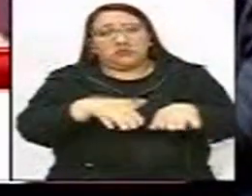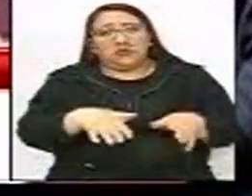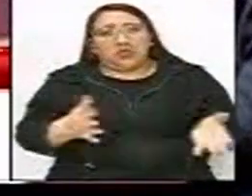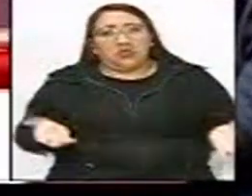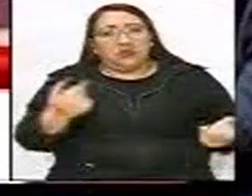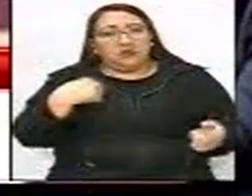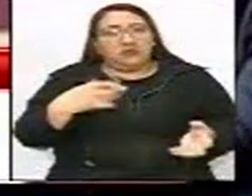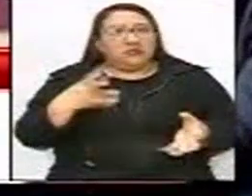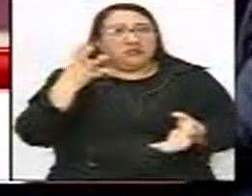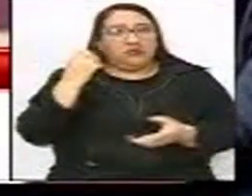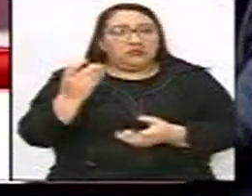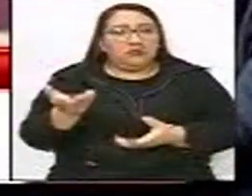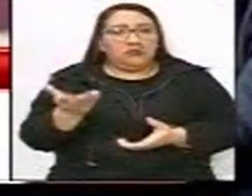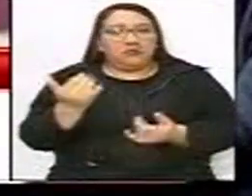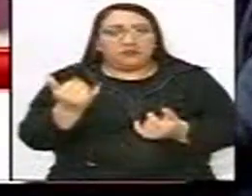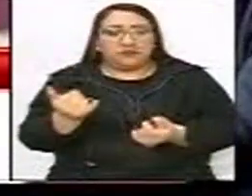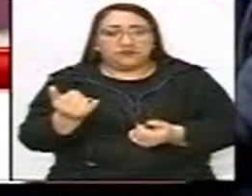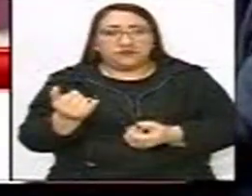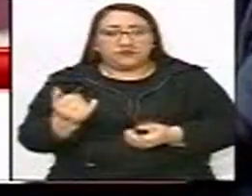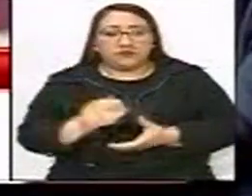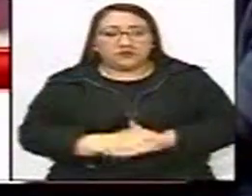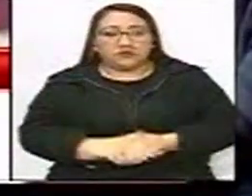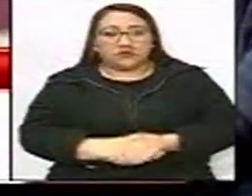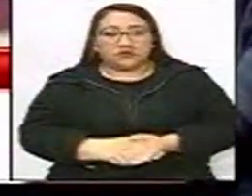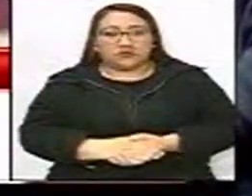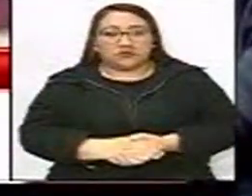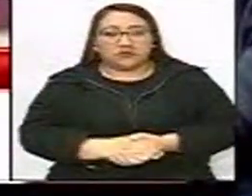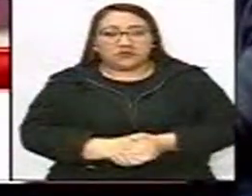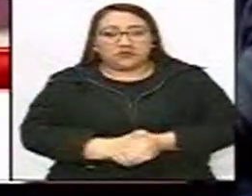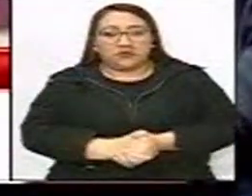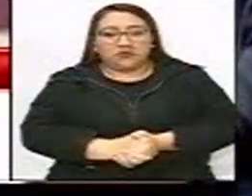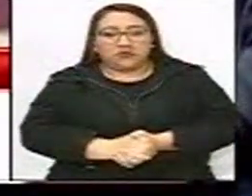nos enteramos de que hubo